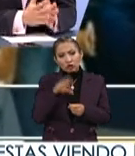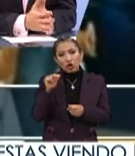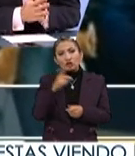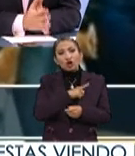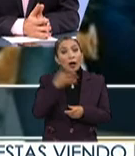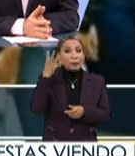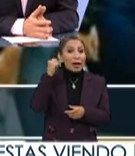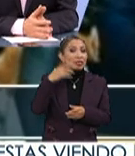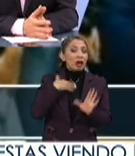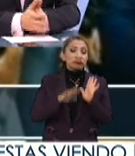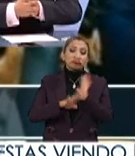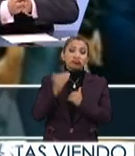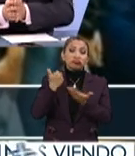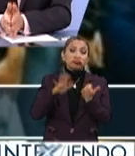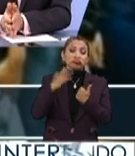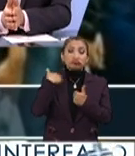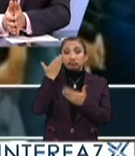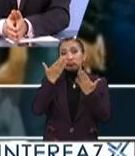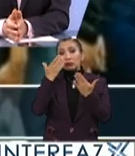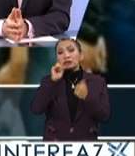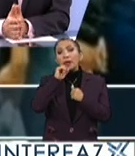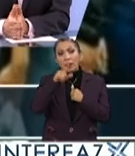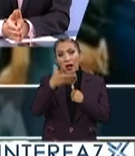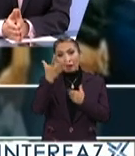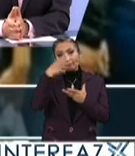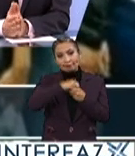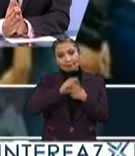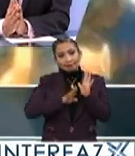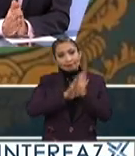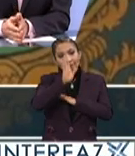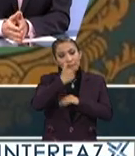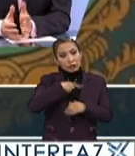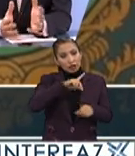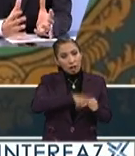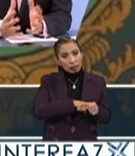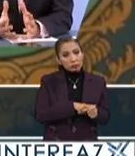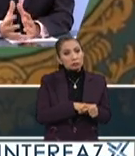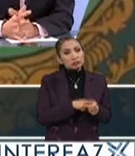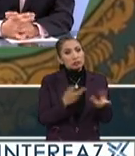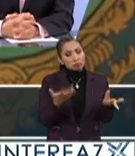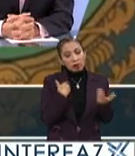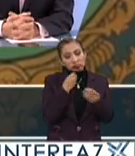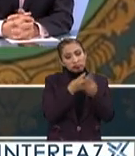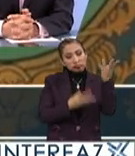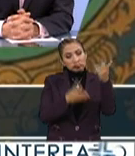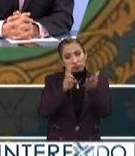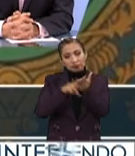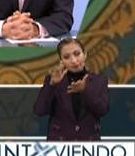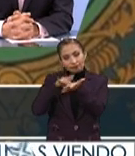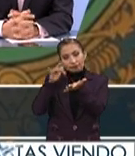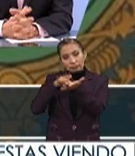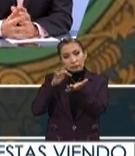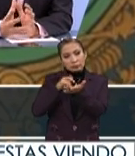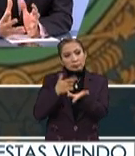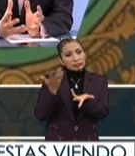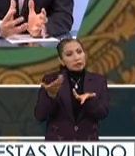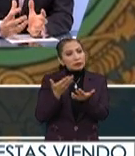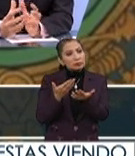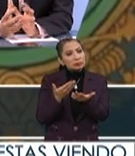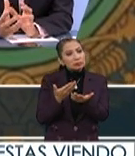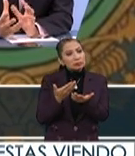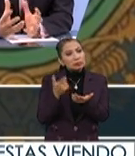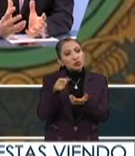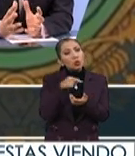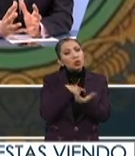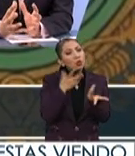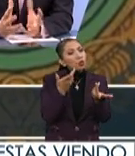solo aprendes o creces en lo académico, sino también creo que aprendes y creces en lo personal, pues por todas estas riquezas. ¿En qué momentos